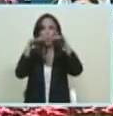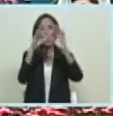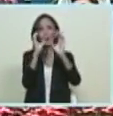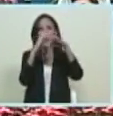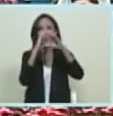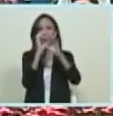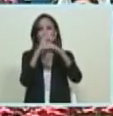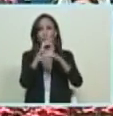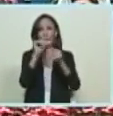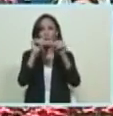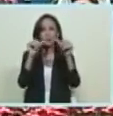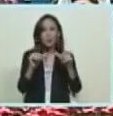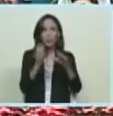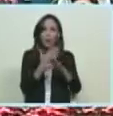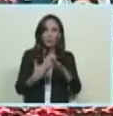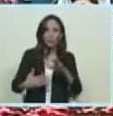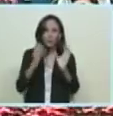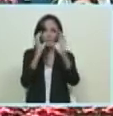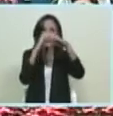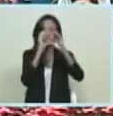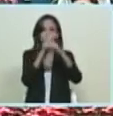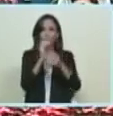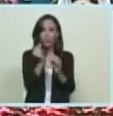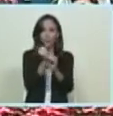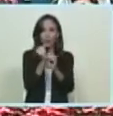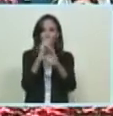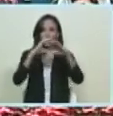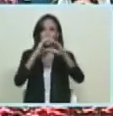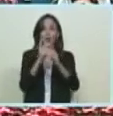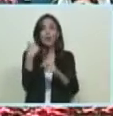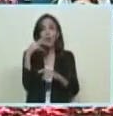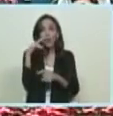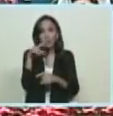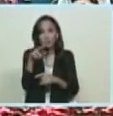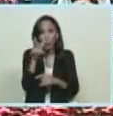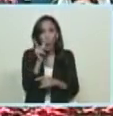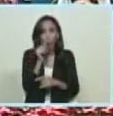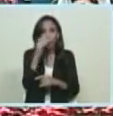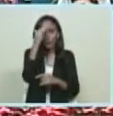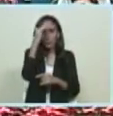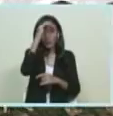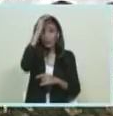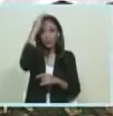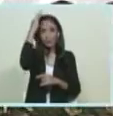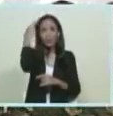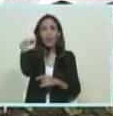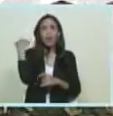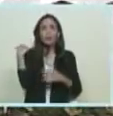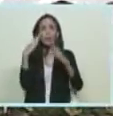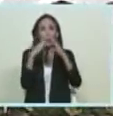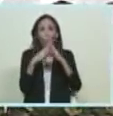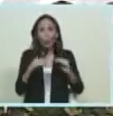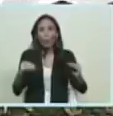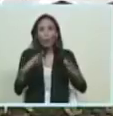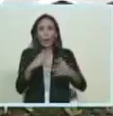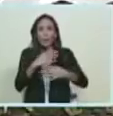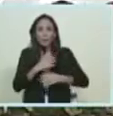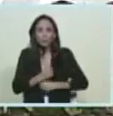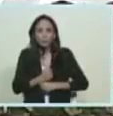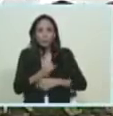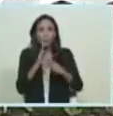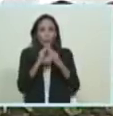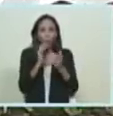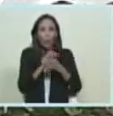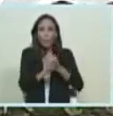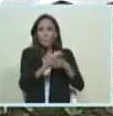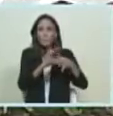camarógrafo en el sistema presidencial, Víctor. Víctor sabe que mi gente de confianza de la